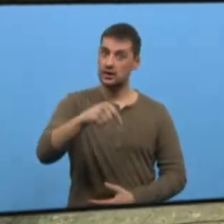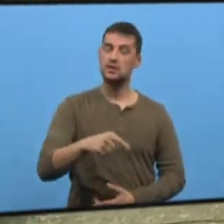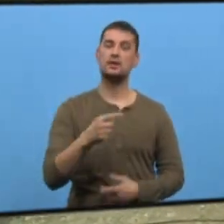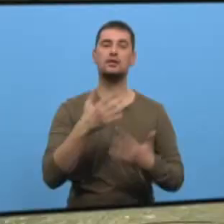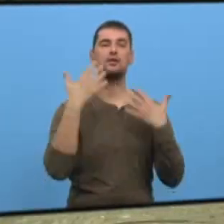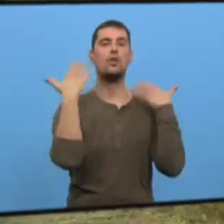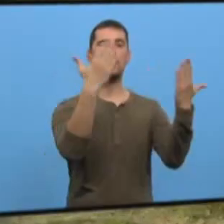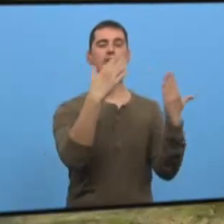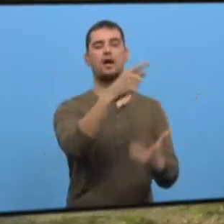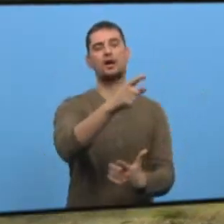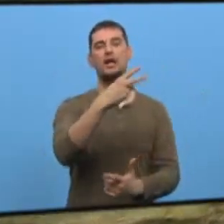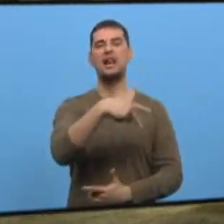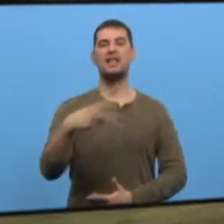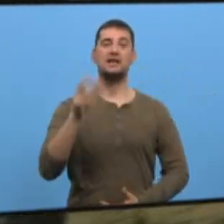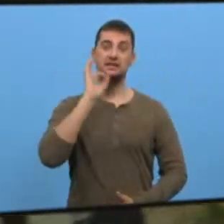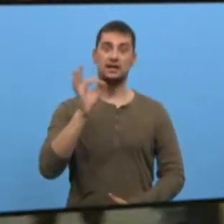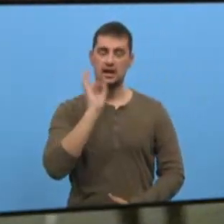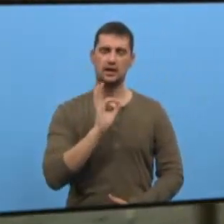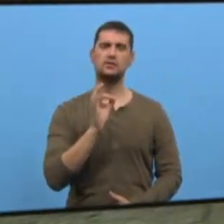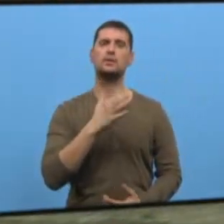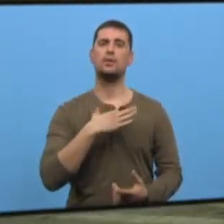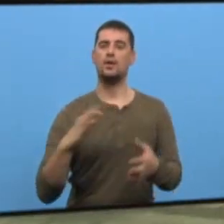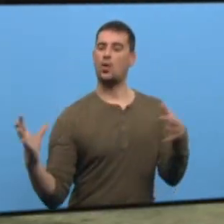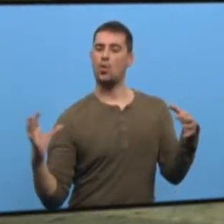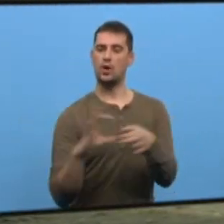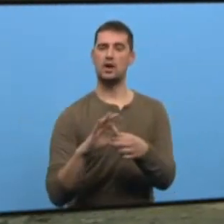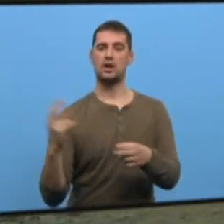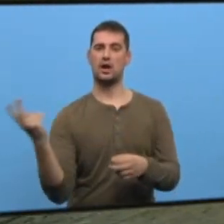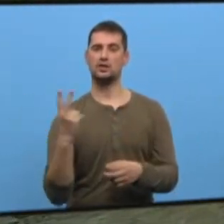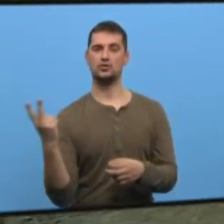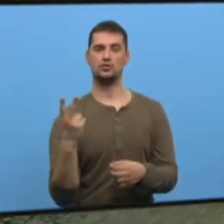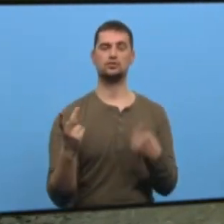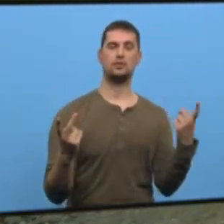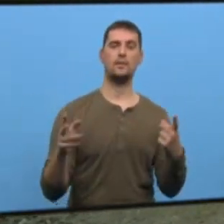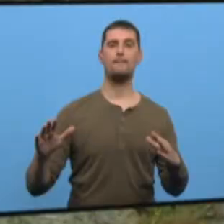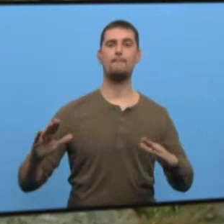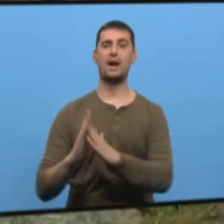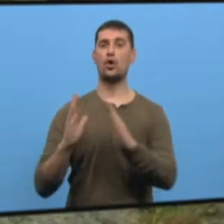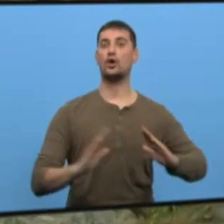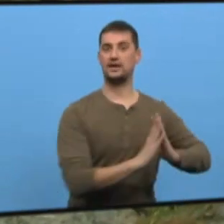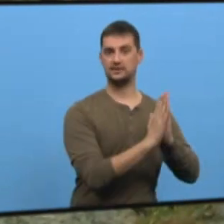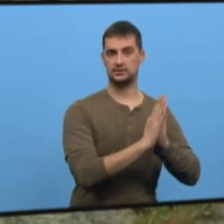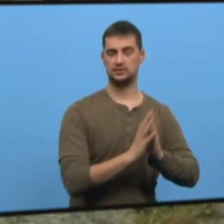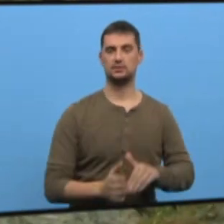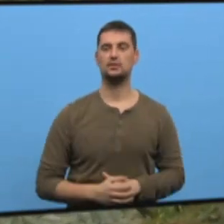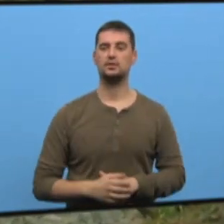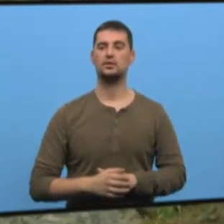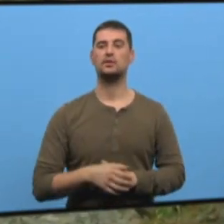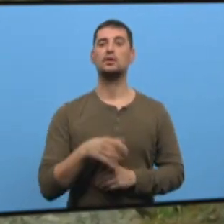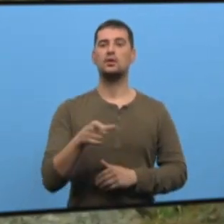galegas que conseguirá unir historicamente asas parroquias Como desearía con con pa incluso